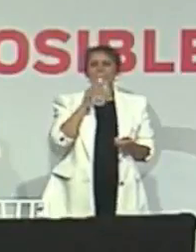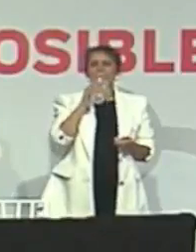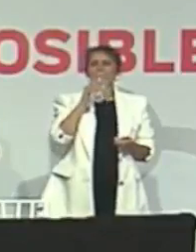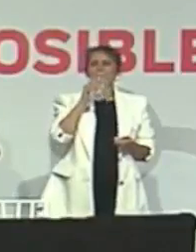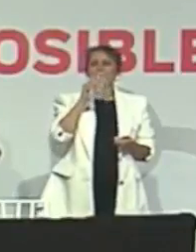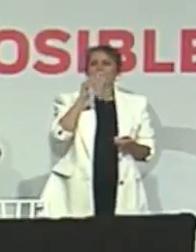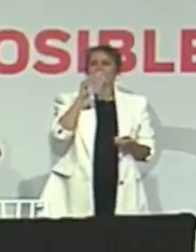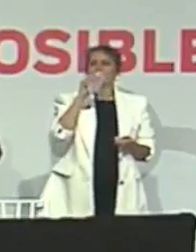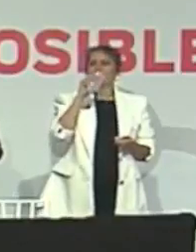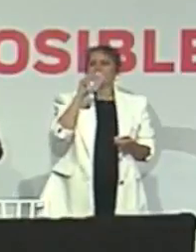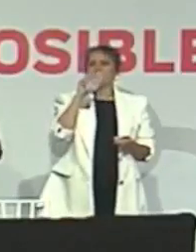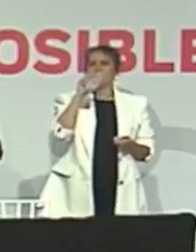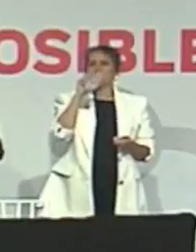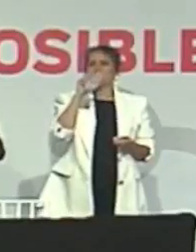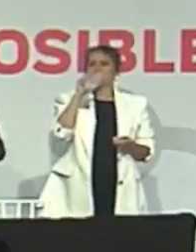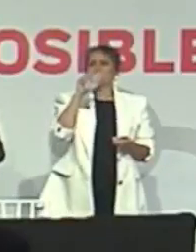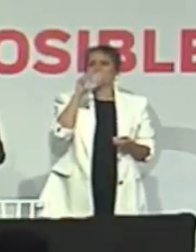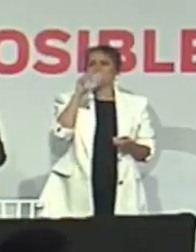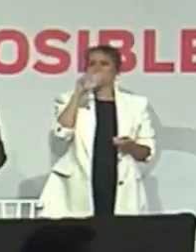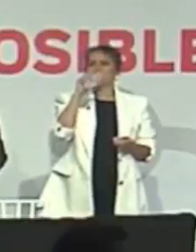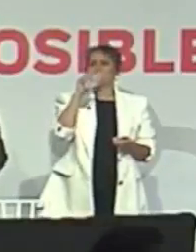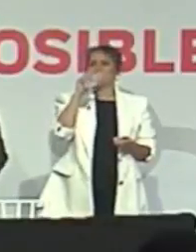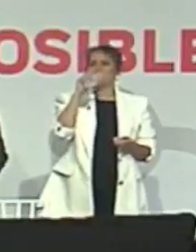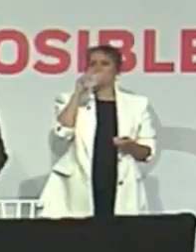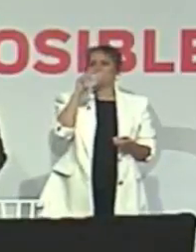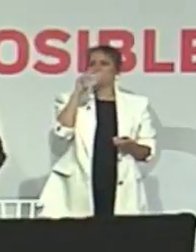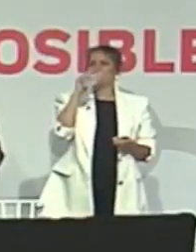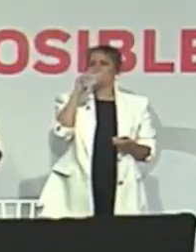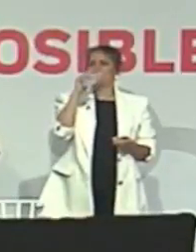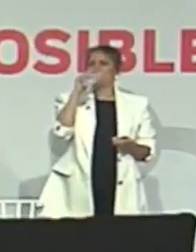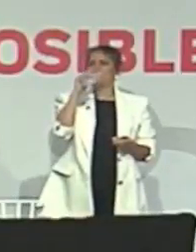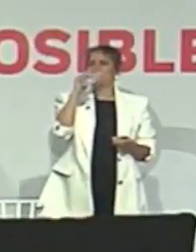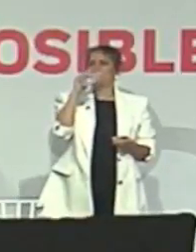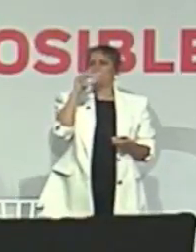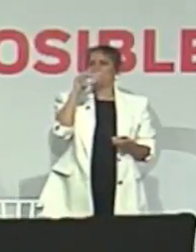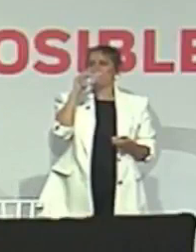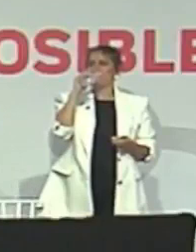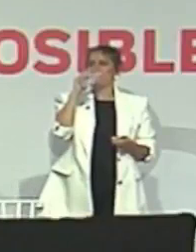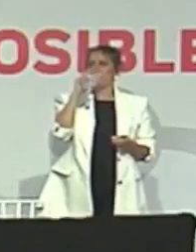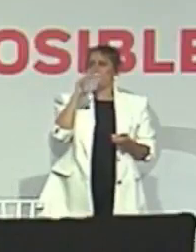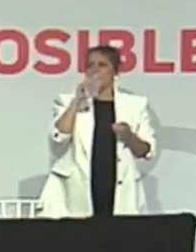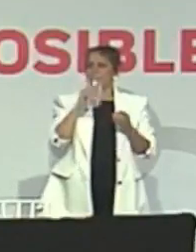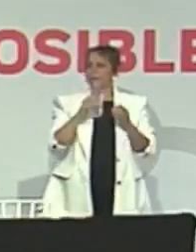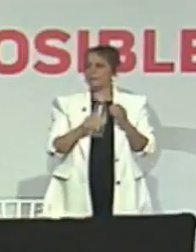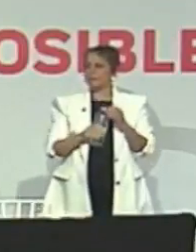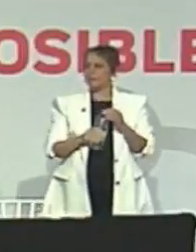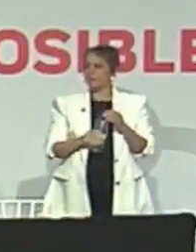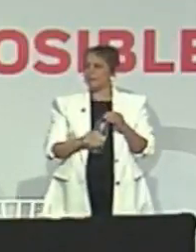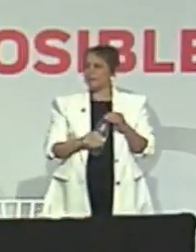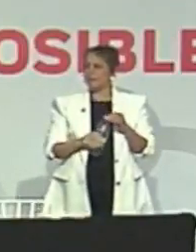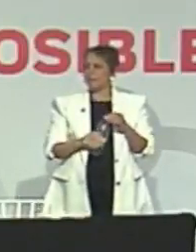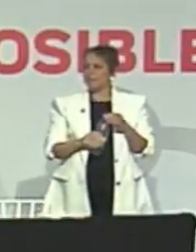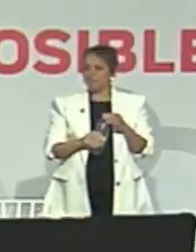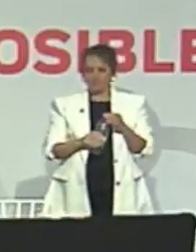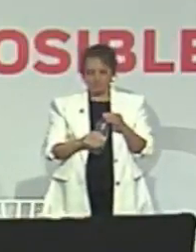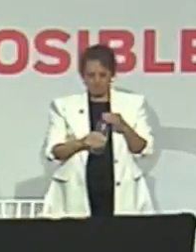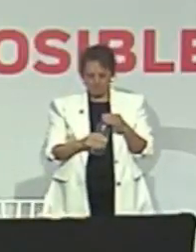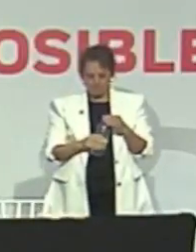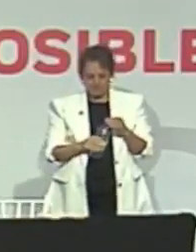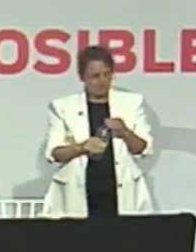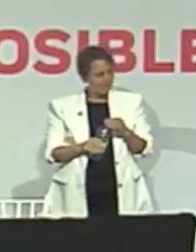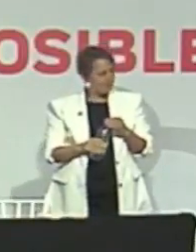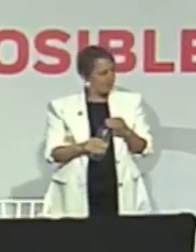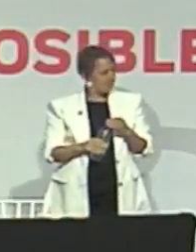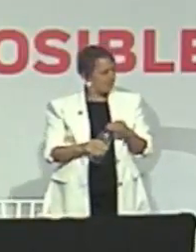sino también una oportunidad para reconciliar pasado, presente y futuro. Momento para hacer un balance y